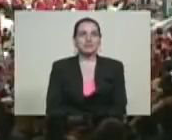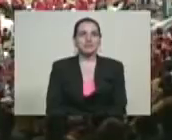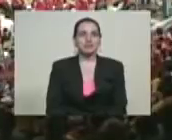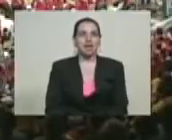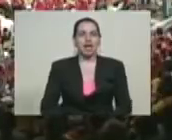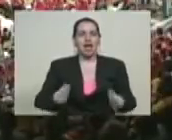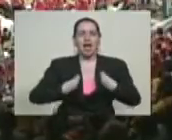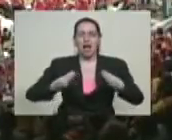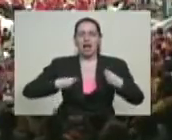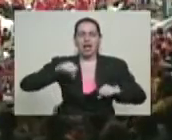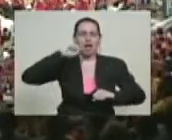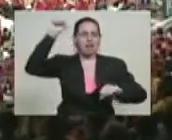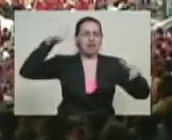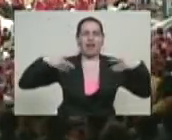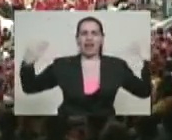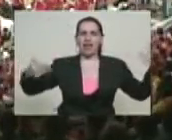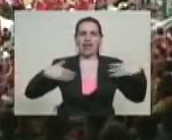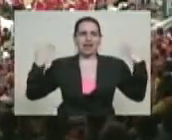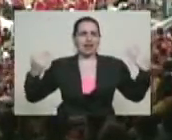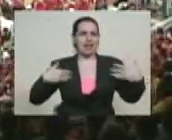¡Que viva la alegría!